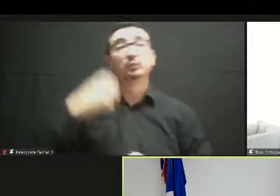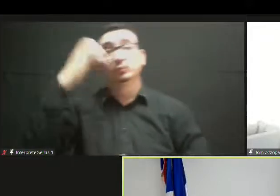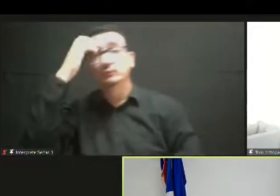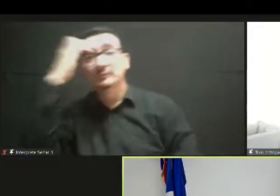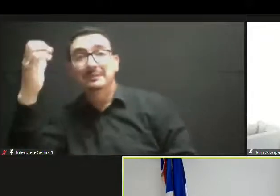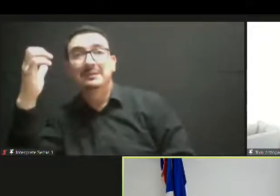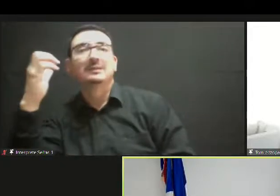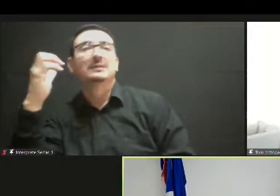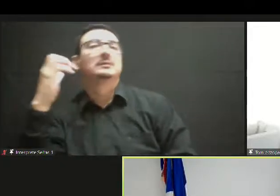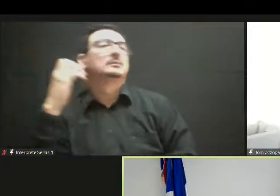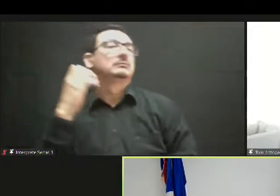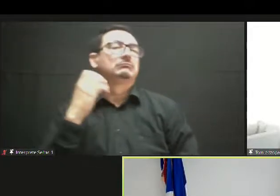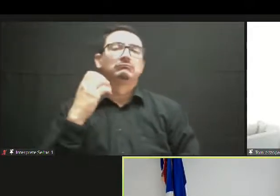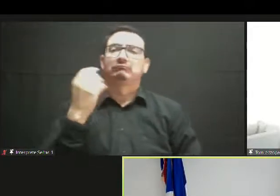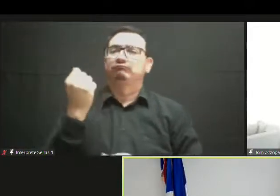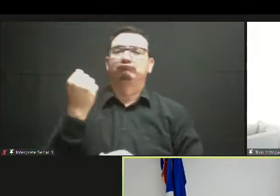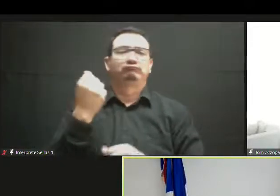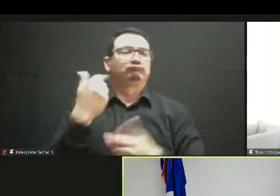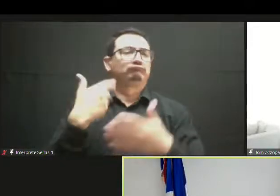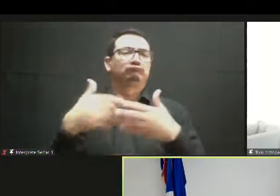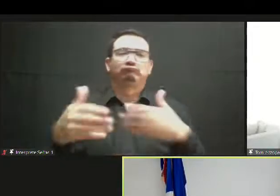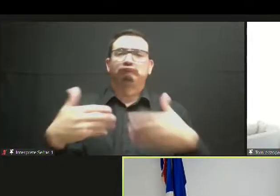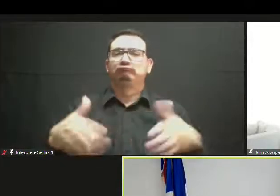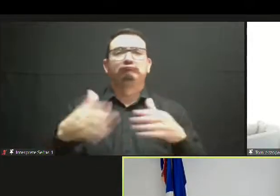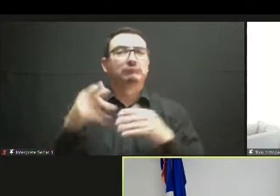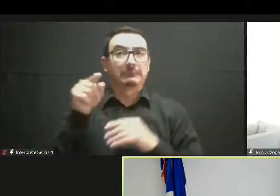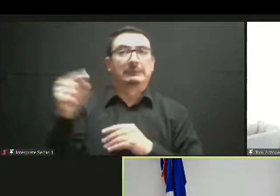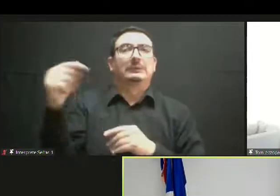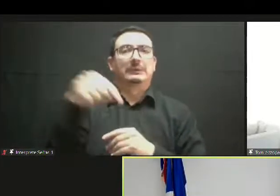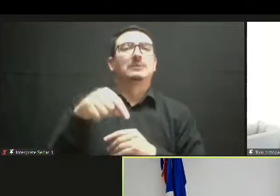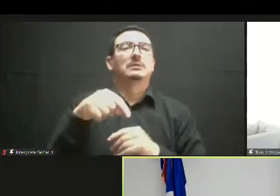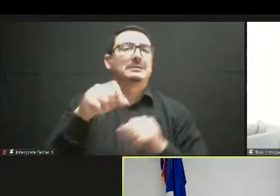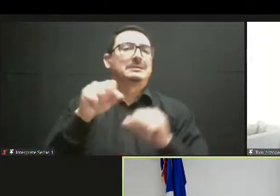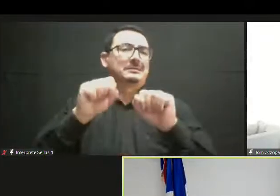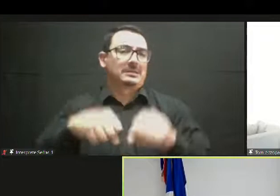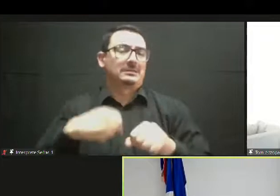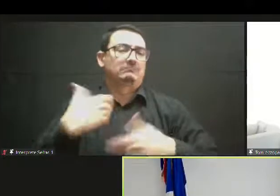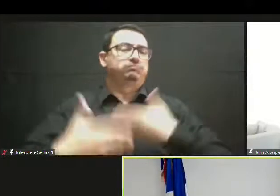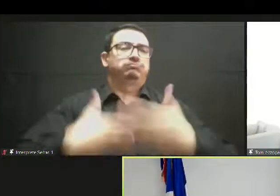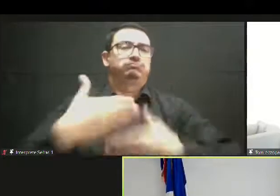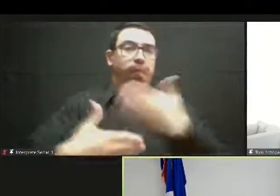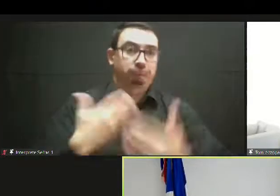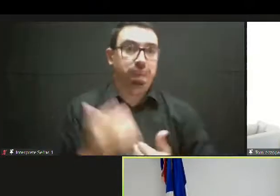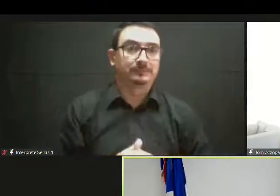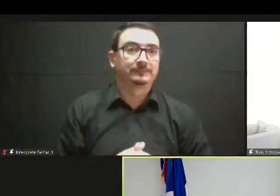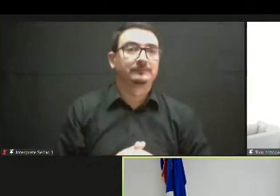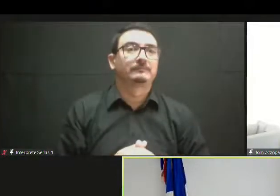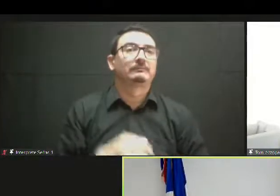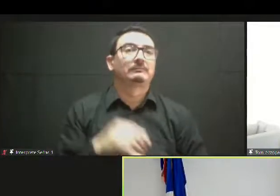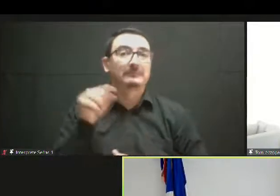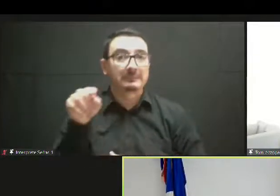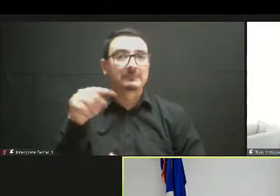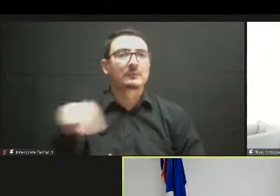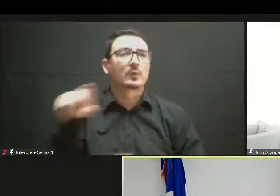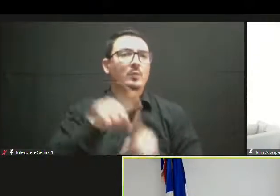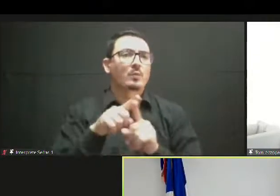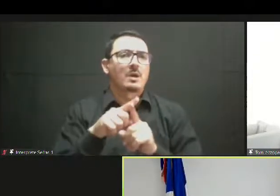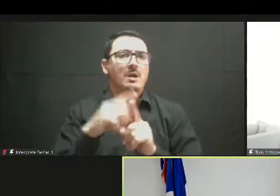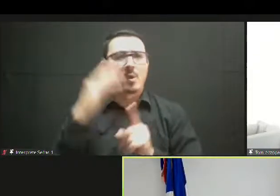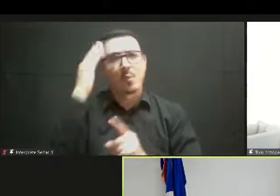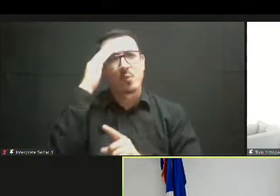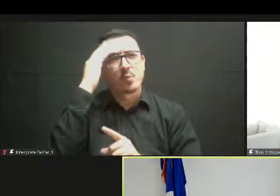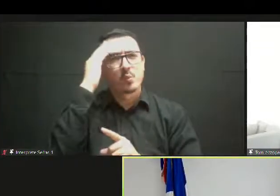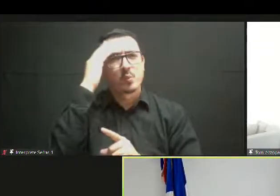del sector, incluyendo el diseño de productos, financieros especializados, captación de recursos para el desarrollo de la estrategia